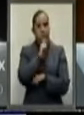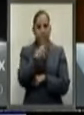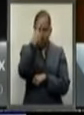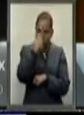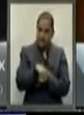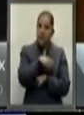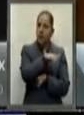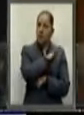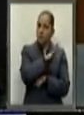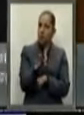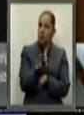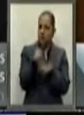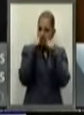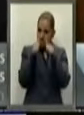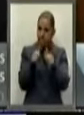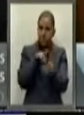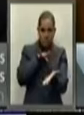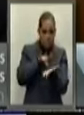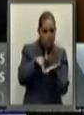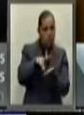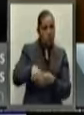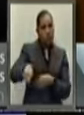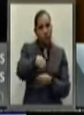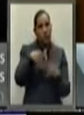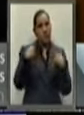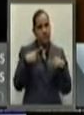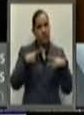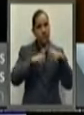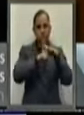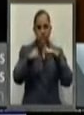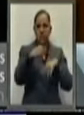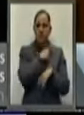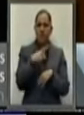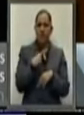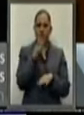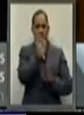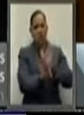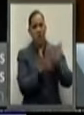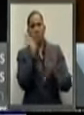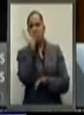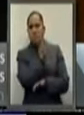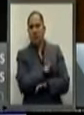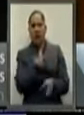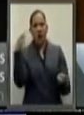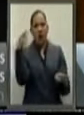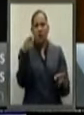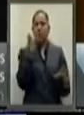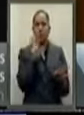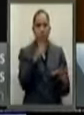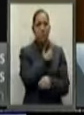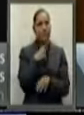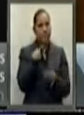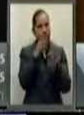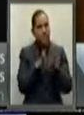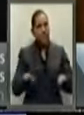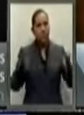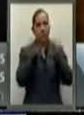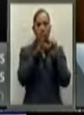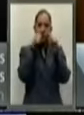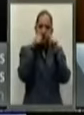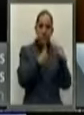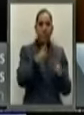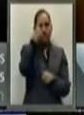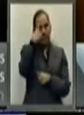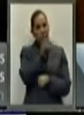seguridad integral de los migrantes, brindándoles un trato digno y su acceso a los servicios de salud y de